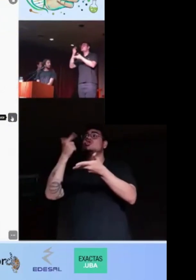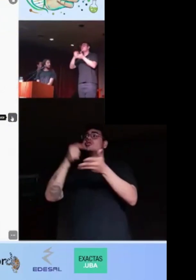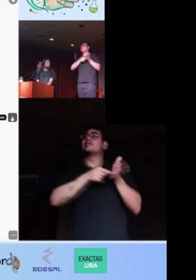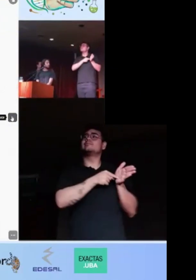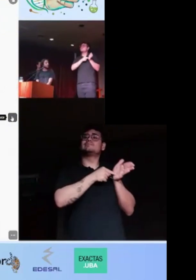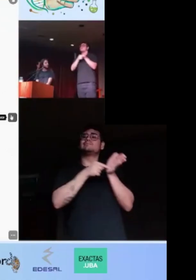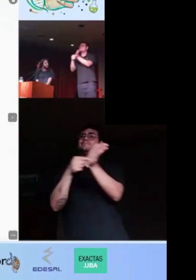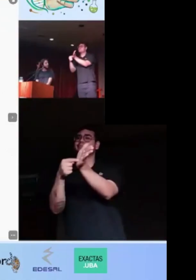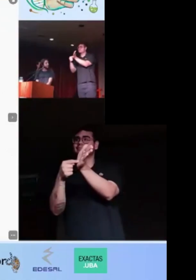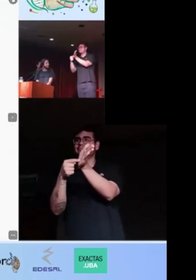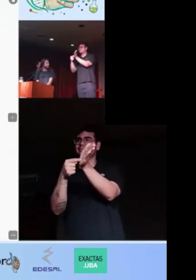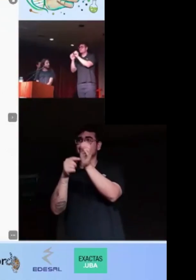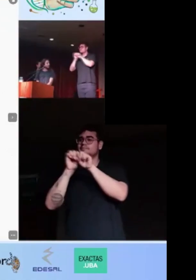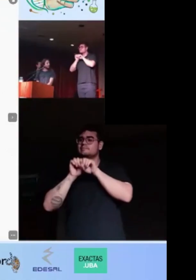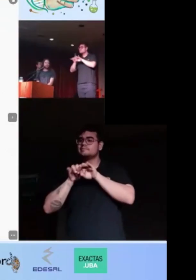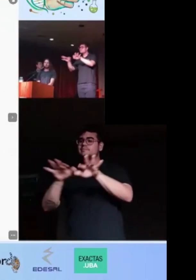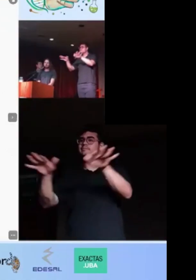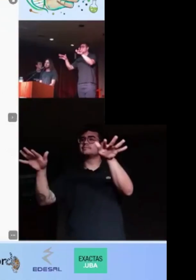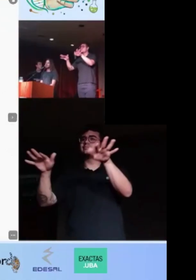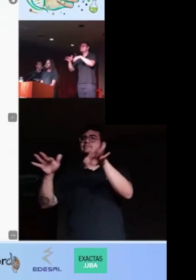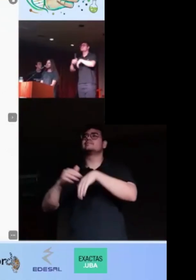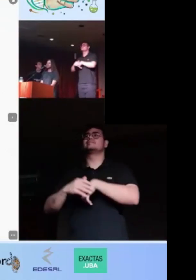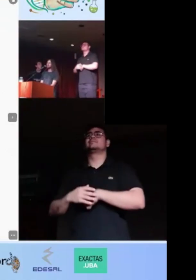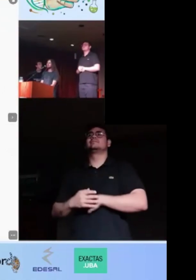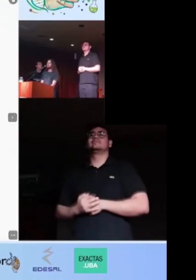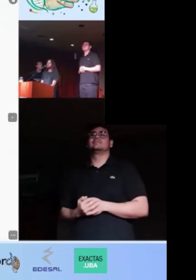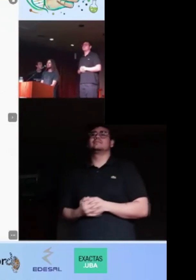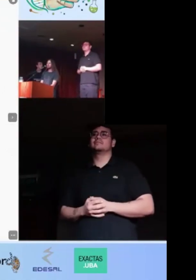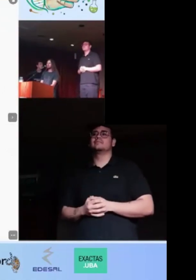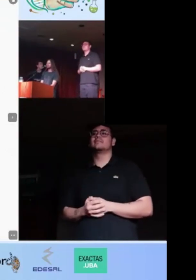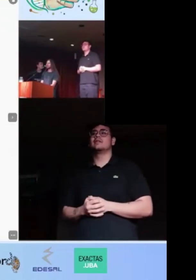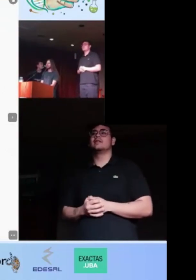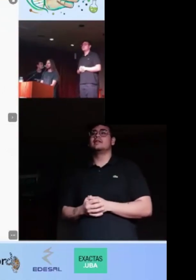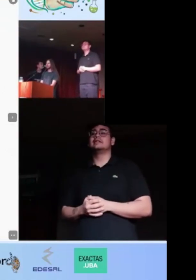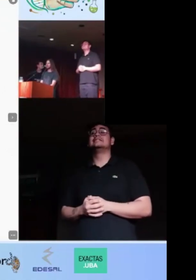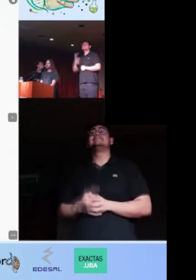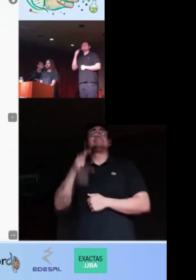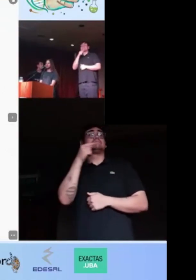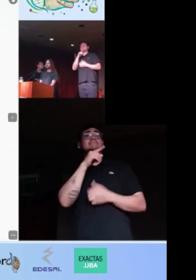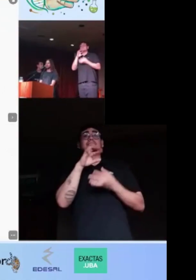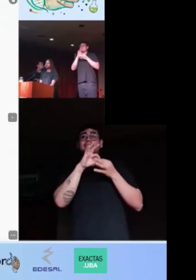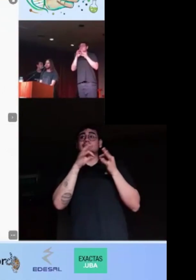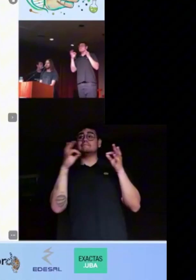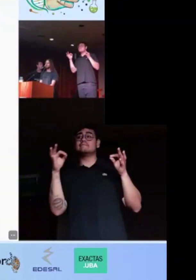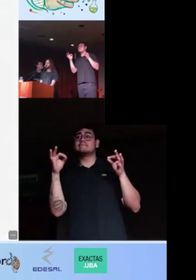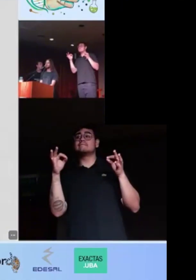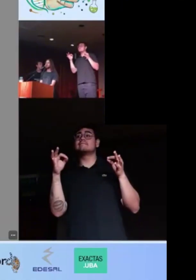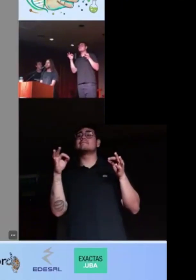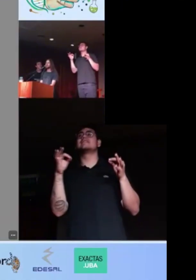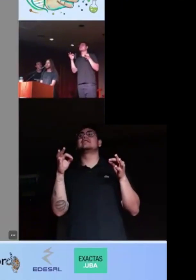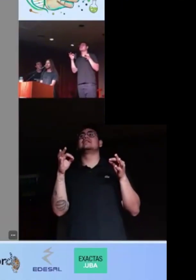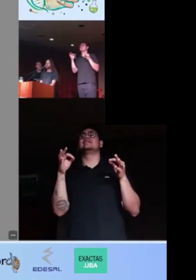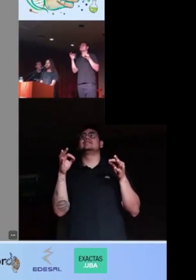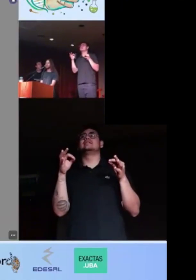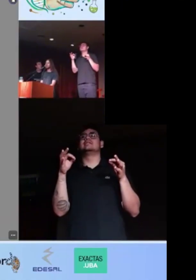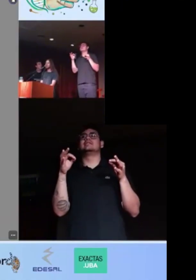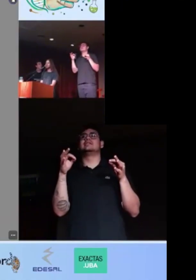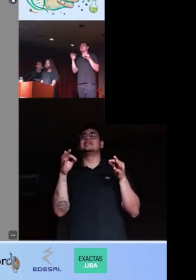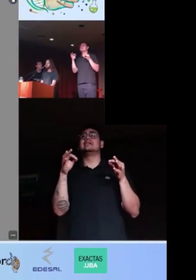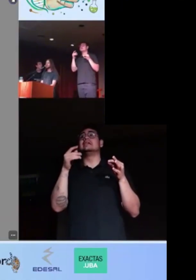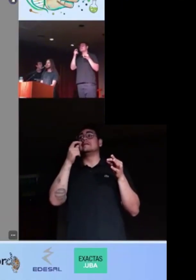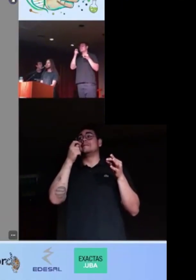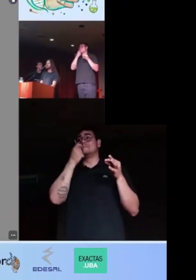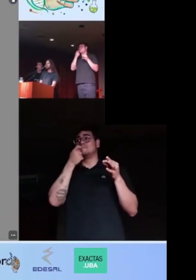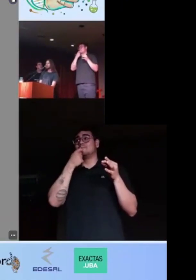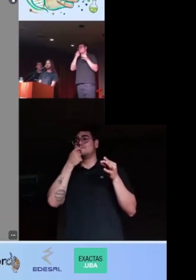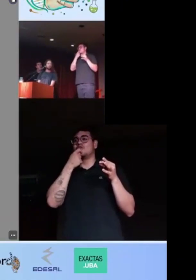Eh, bueno, hay una pequeña frase ahí que transmite que uno no puede proteger uno no puede proteger lo que no ama y no